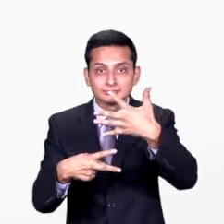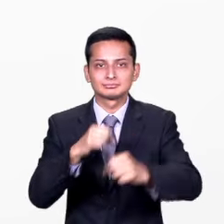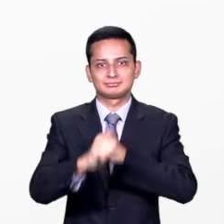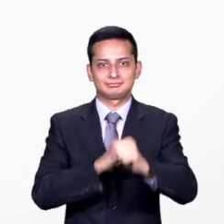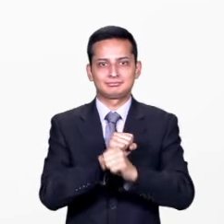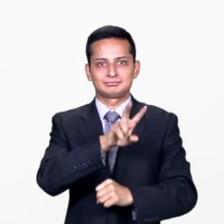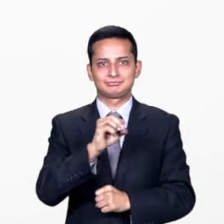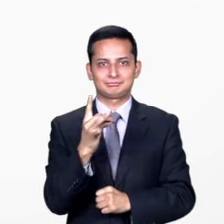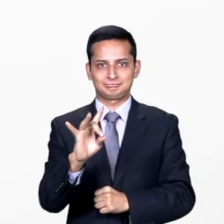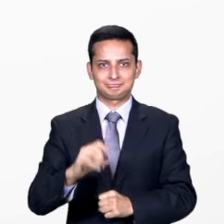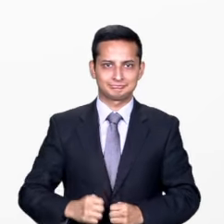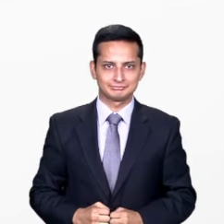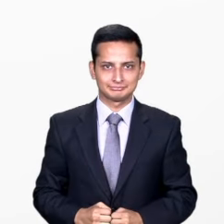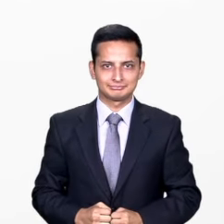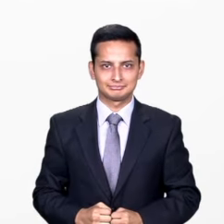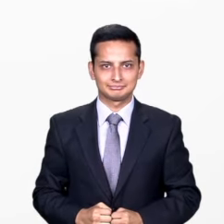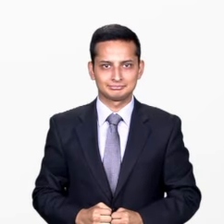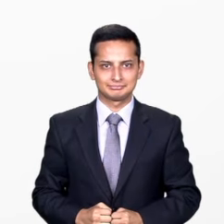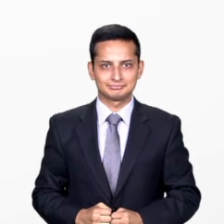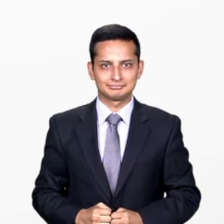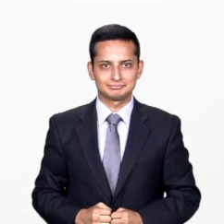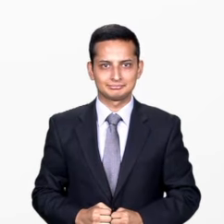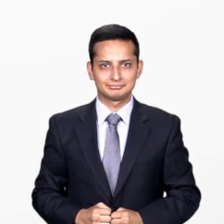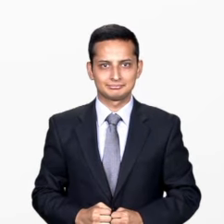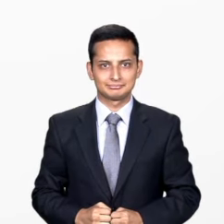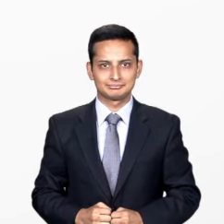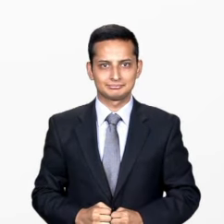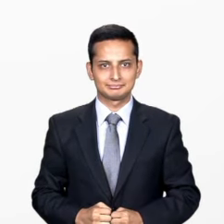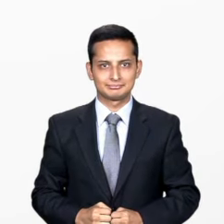cuenta. Consejo Nacional Electoral. Referéndum y Consulta Popular 2018.